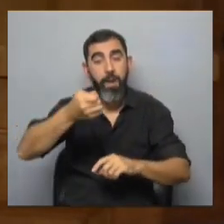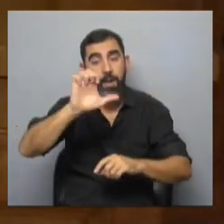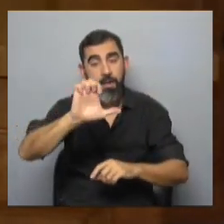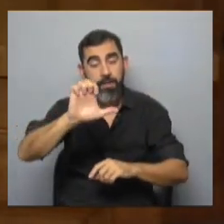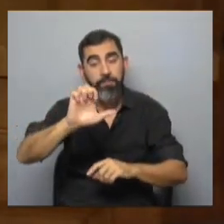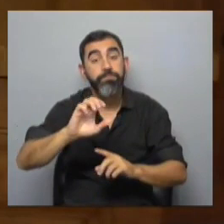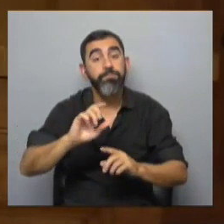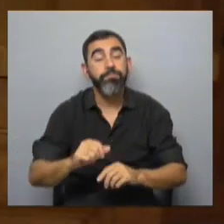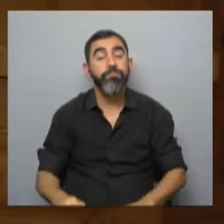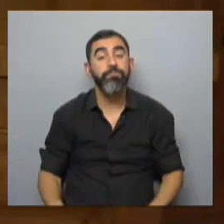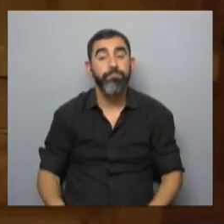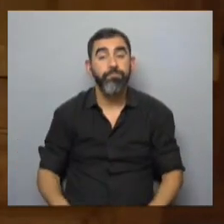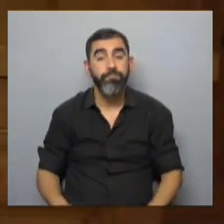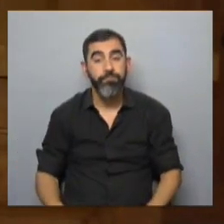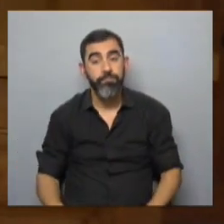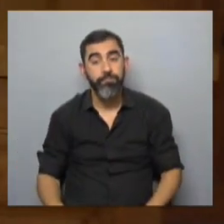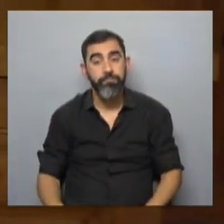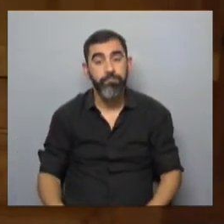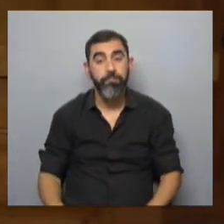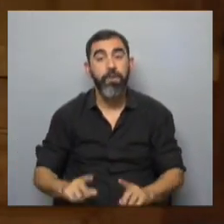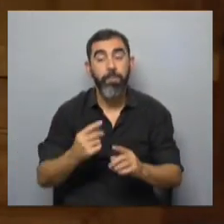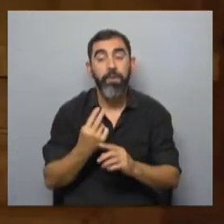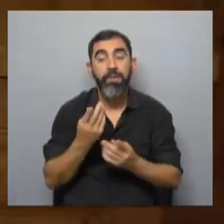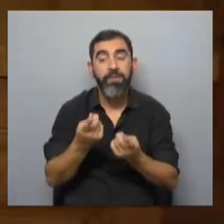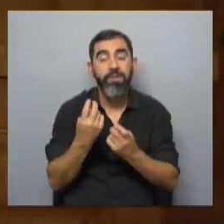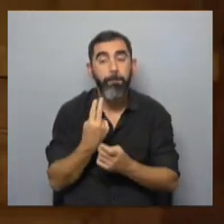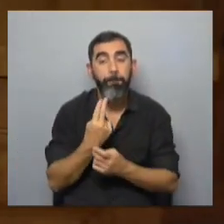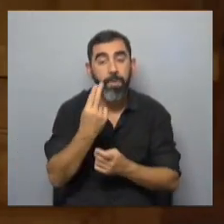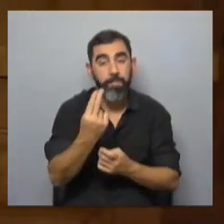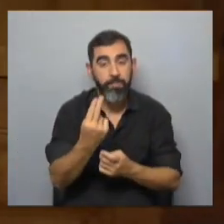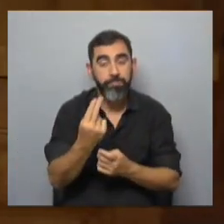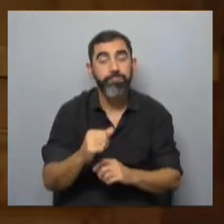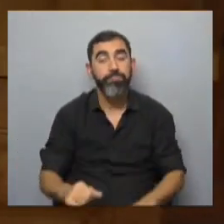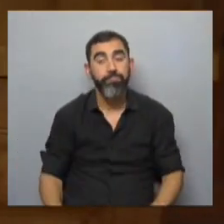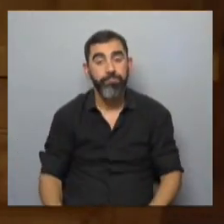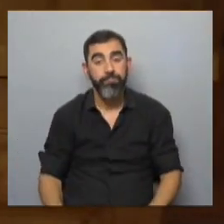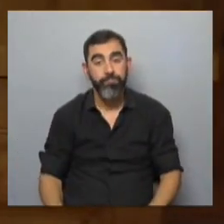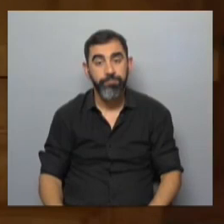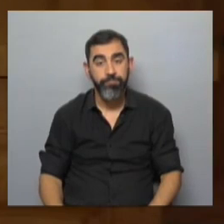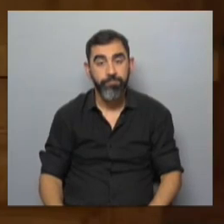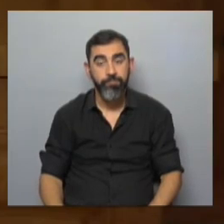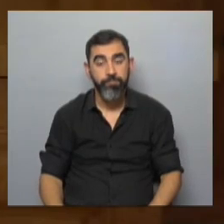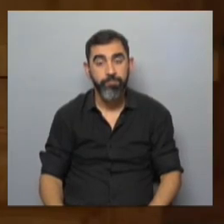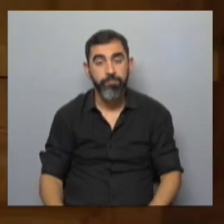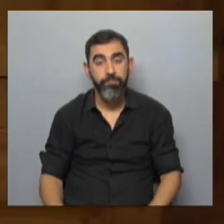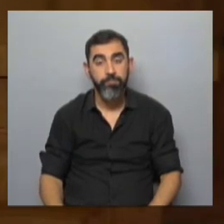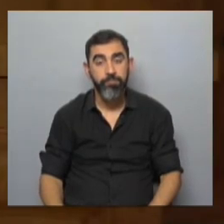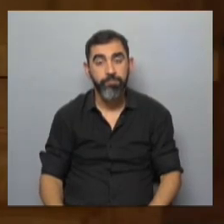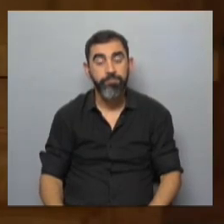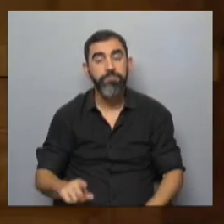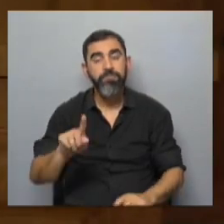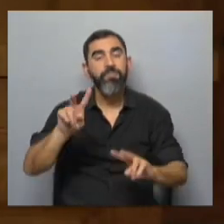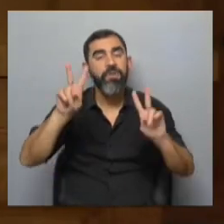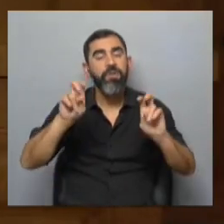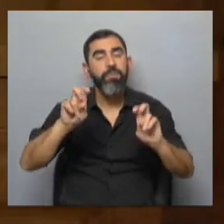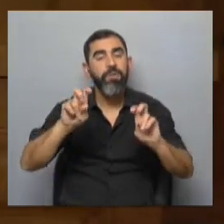tendrá además que ir por esos permisos. Con respecto a esto que conversaban recién en los tapes sobre